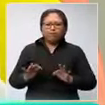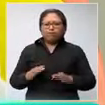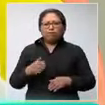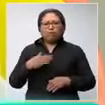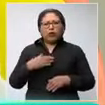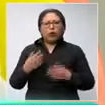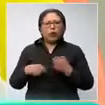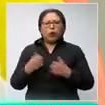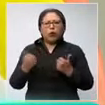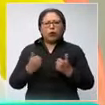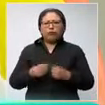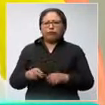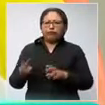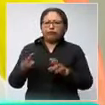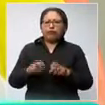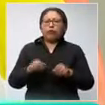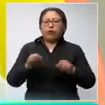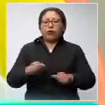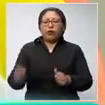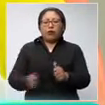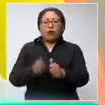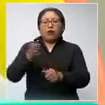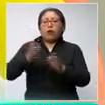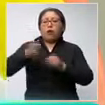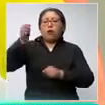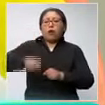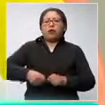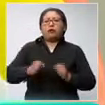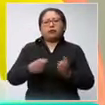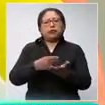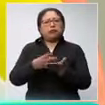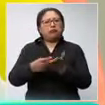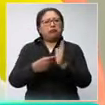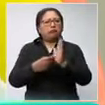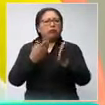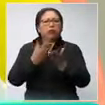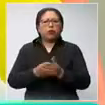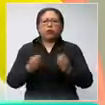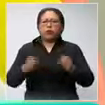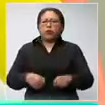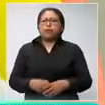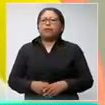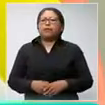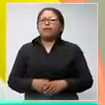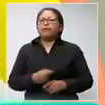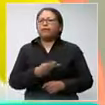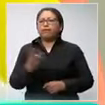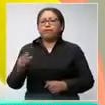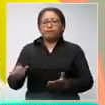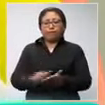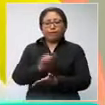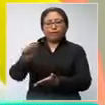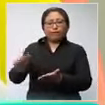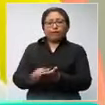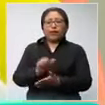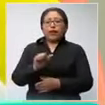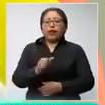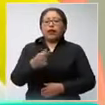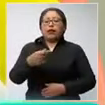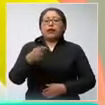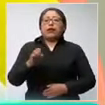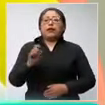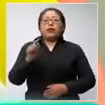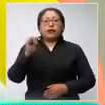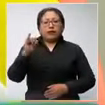podría solucionarse sin necesidad de intervención de un juez. Es una propuesta integral que está a la cabeza de AGTIC y que vamos a terminar de sistematizar, como